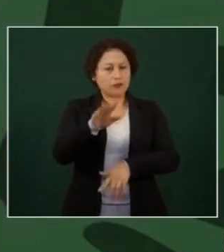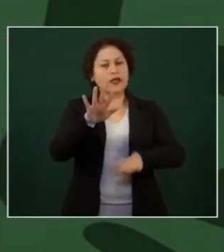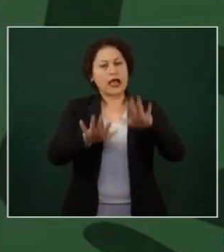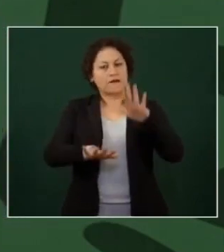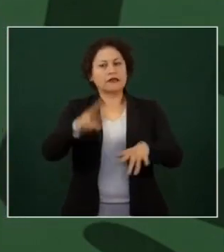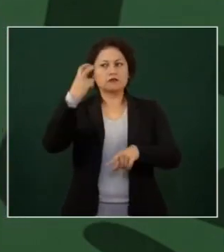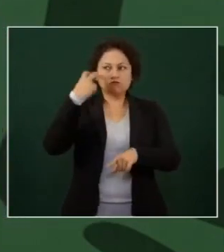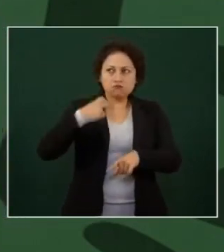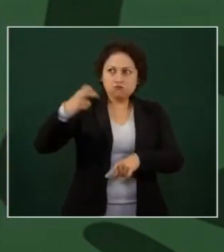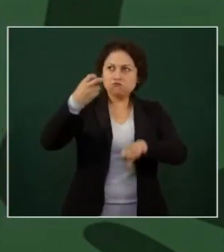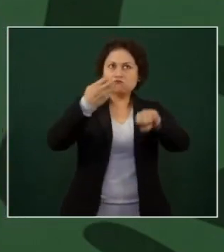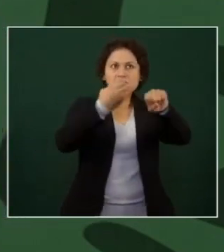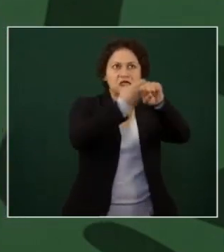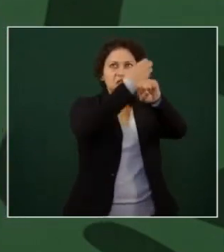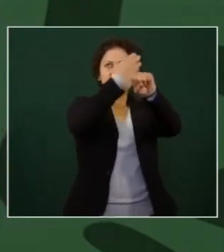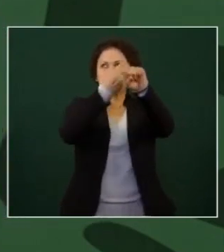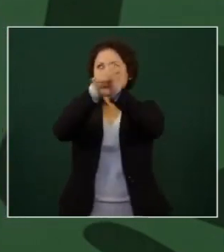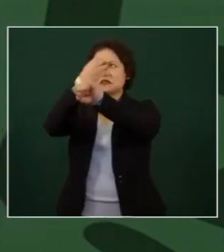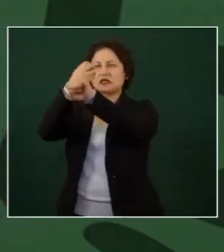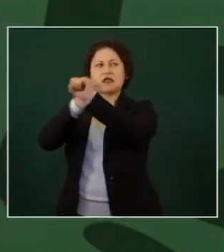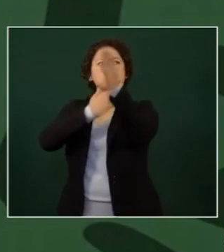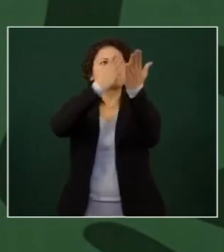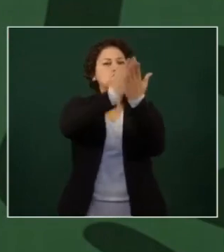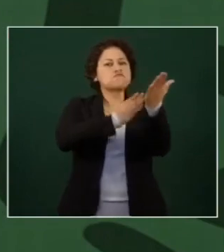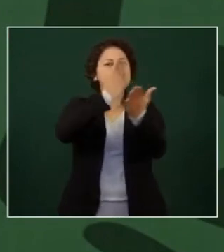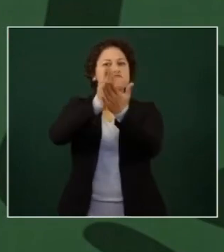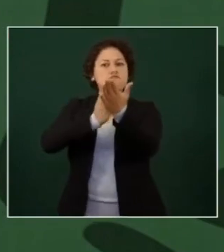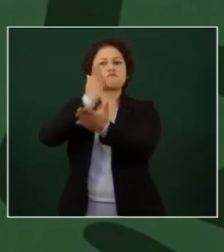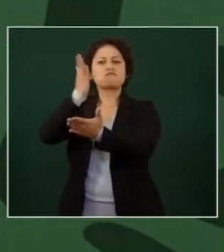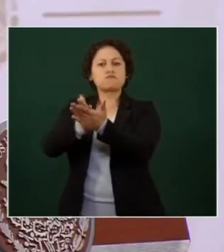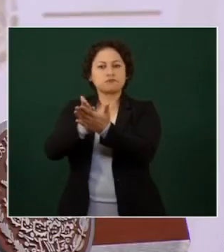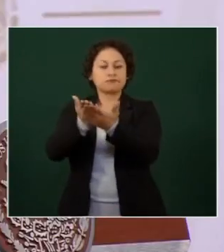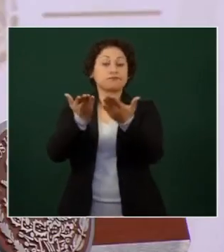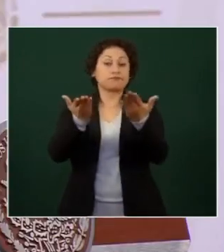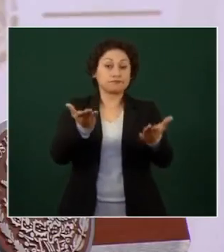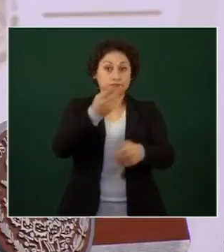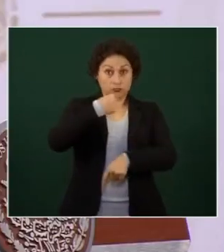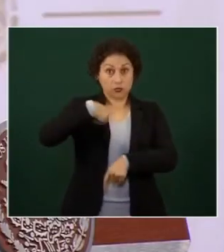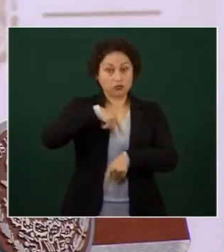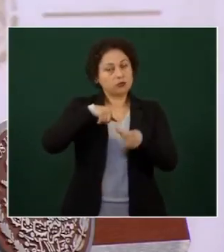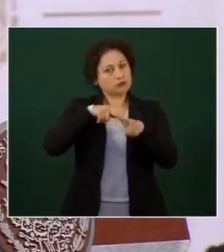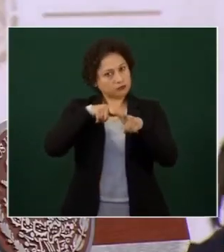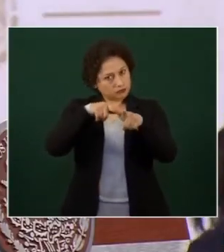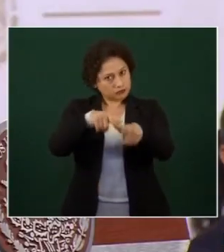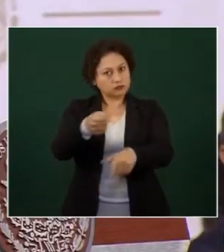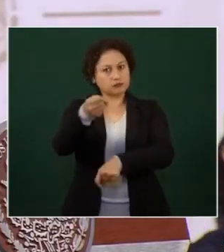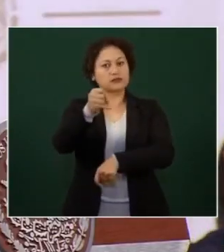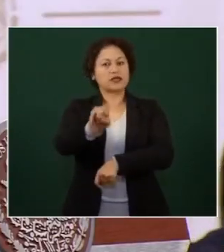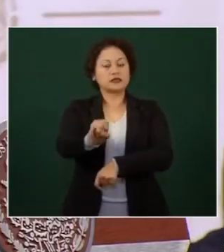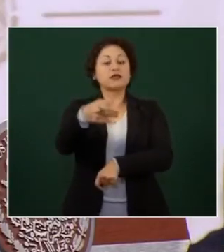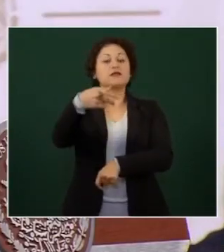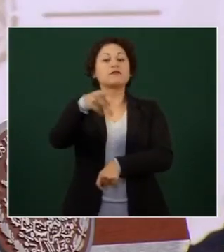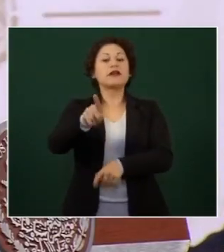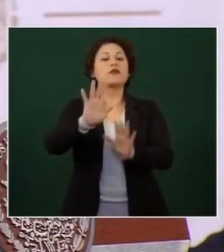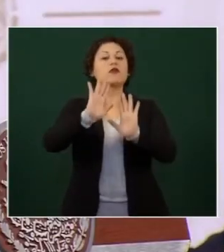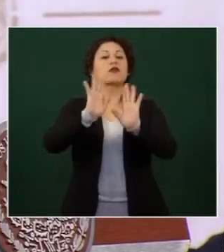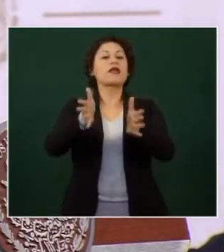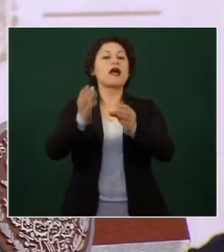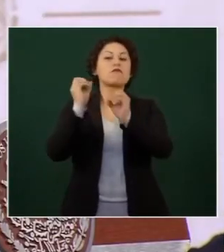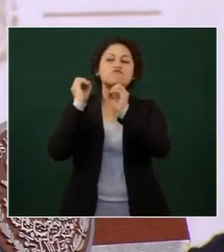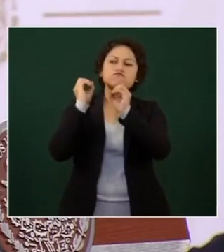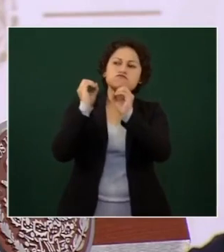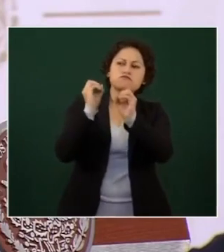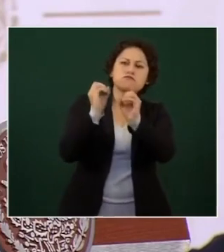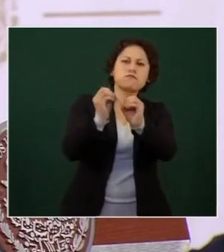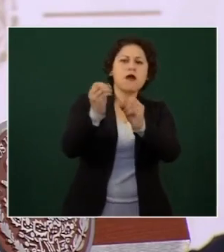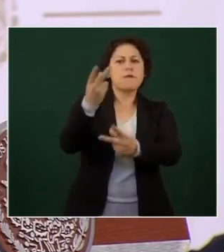haciendo. Ya llevábamos un tiempo sin estar aquí en la Ciudad de México y ahora se